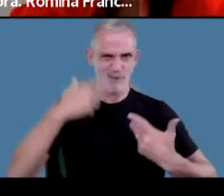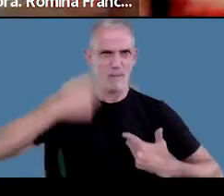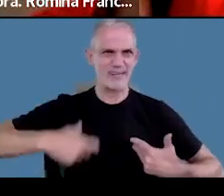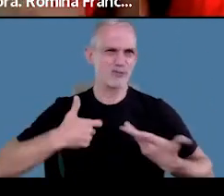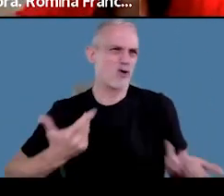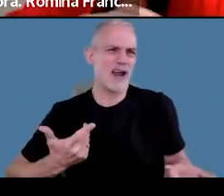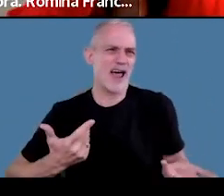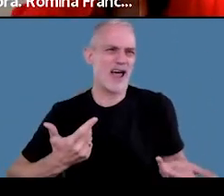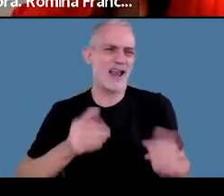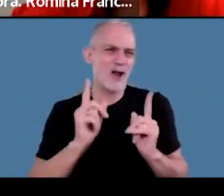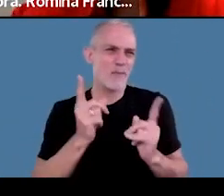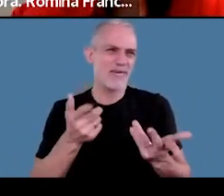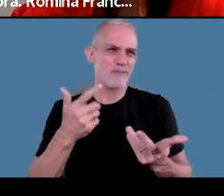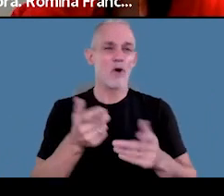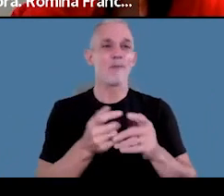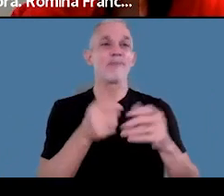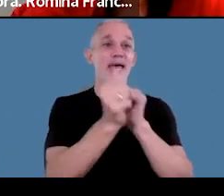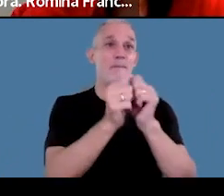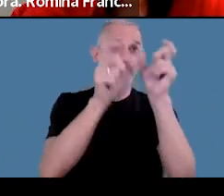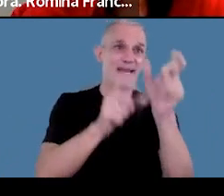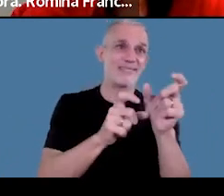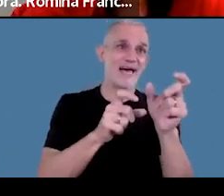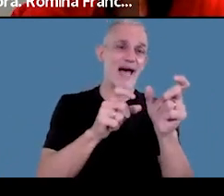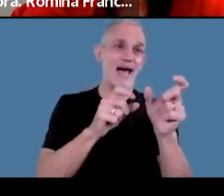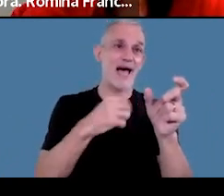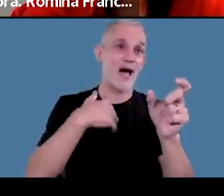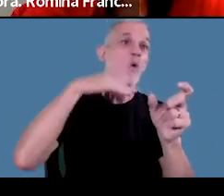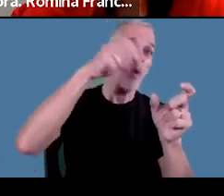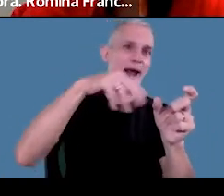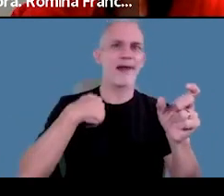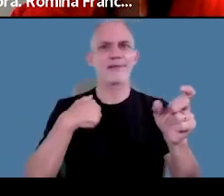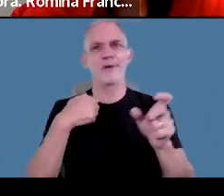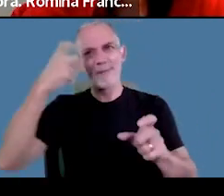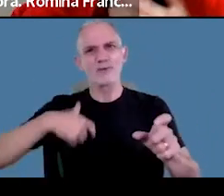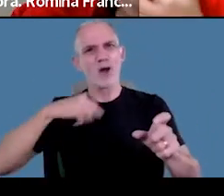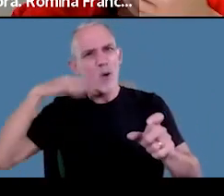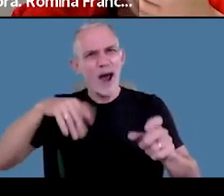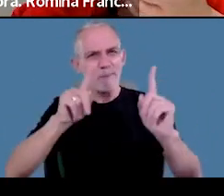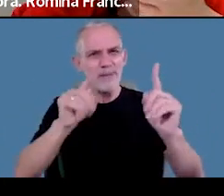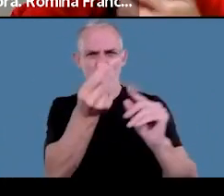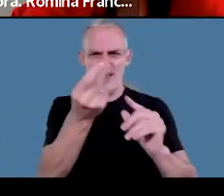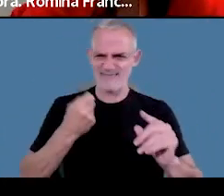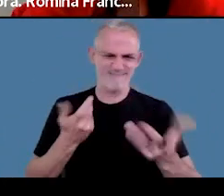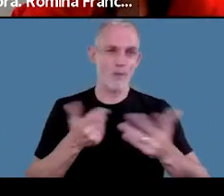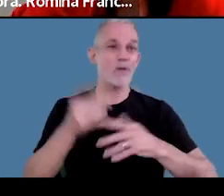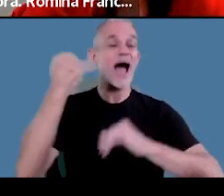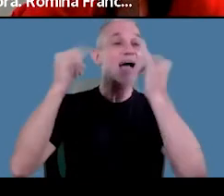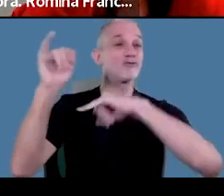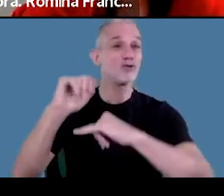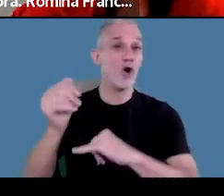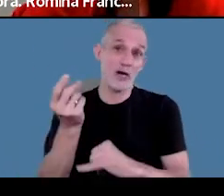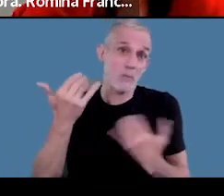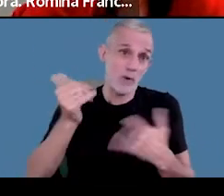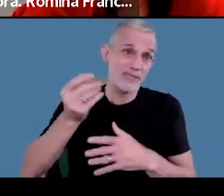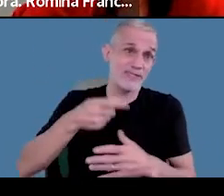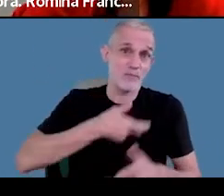pero bueno, reforzamos de nuevo que esto es no computable. Inversiones en acciones, que puede suceder,